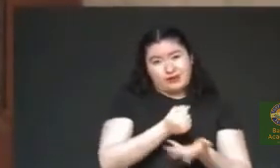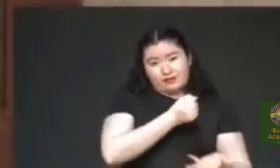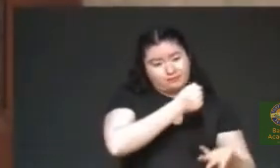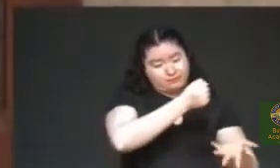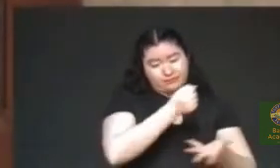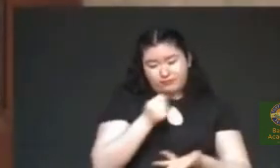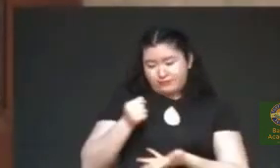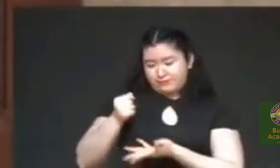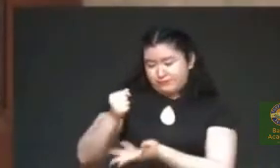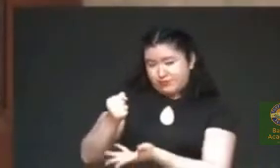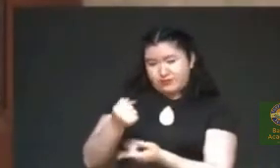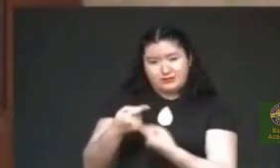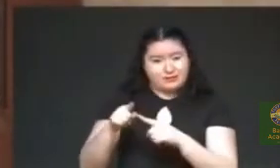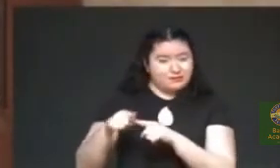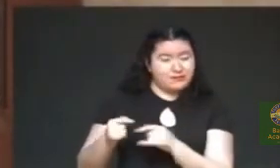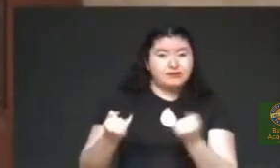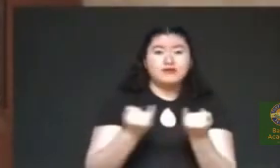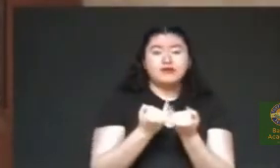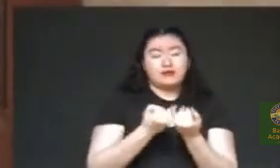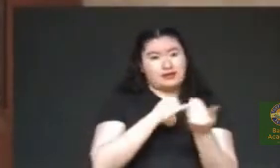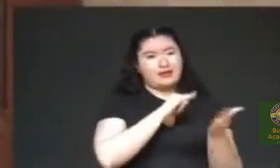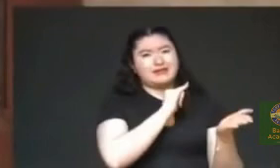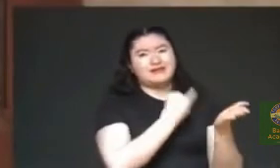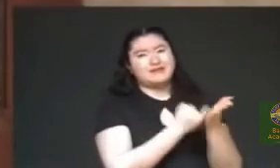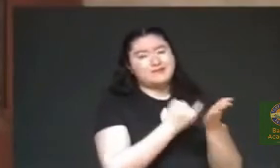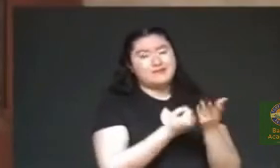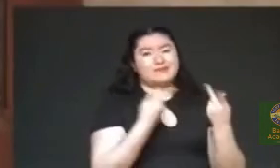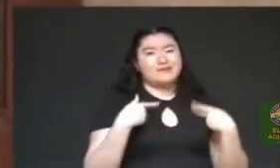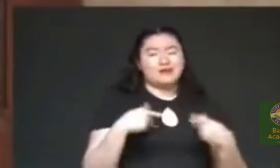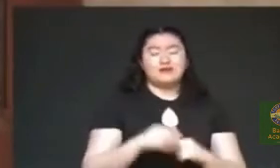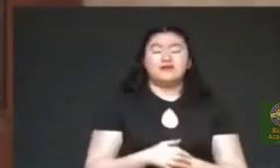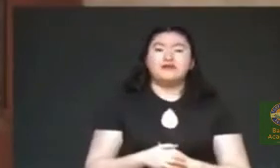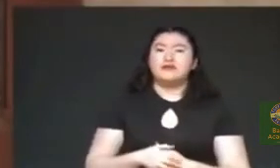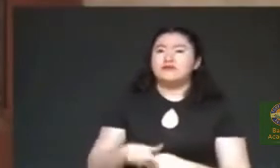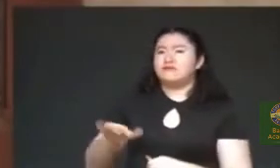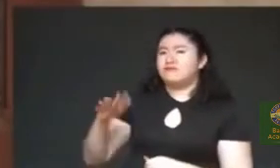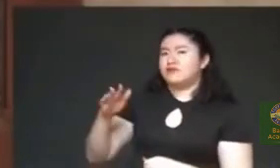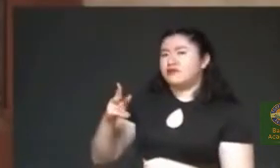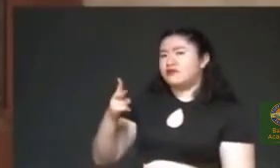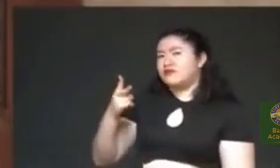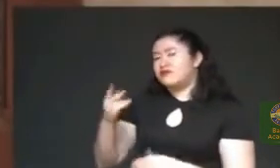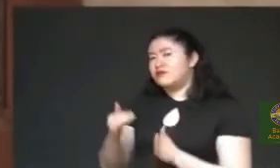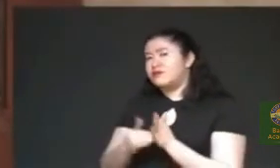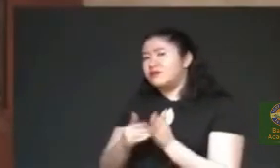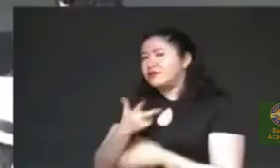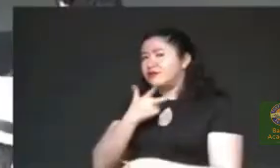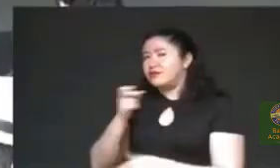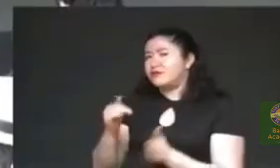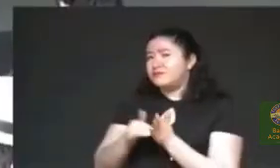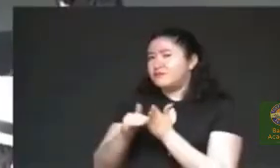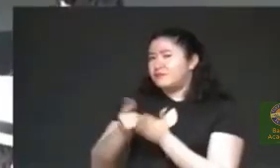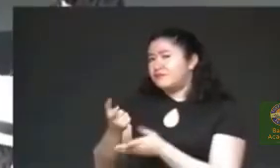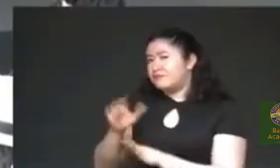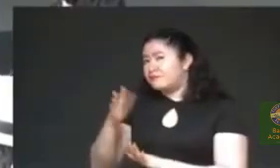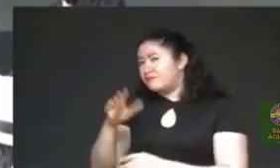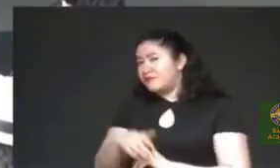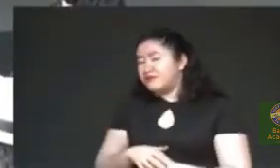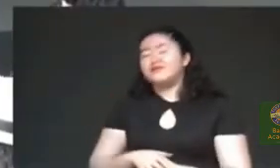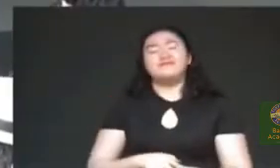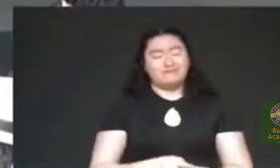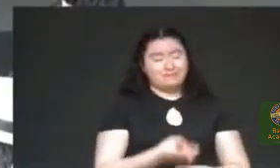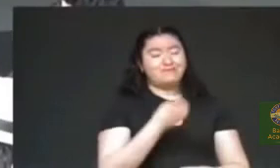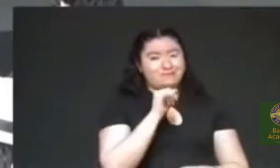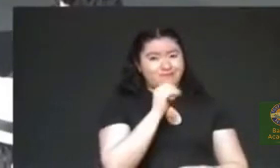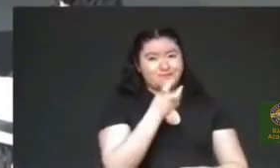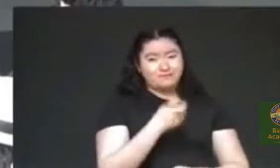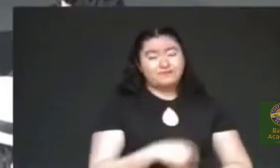recursos, obviamente, los impuestos de la gente. Entonces son alrededor de 2.800 millones de pesos. Así es. También me gustaría preguntarle, las 44 escuelas,